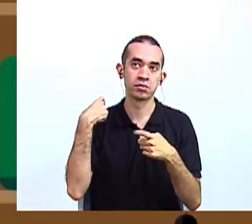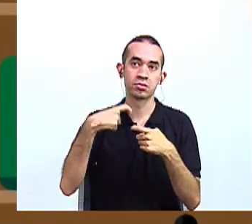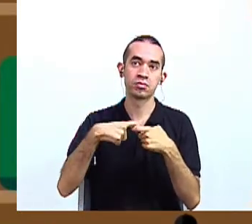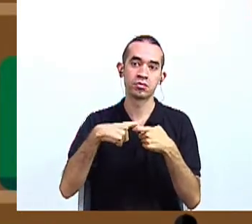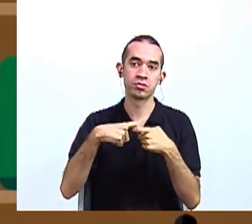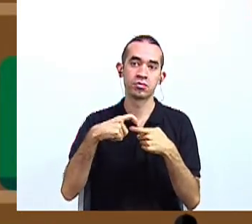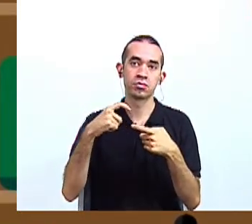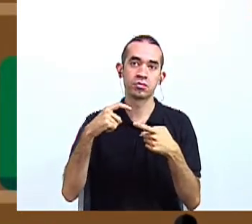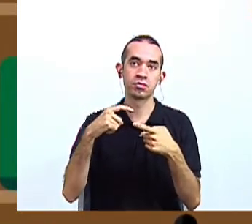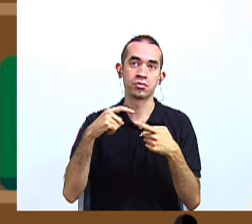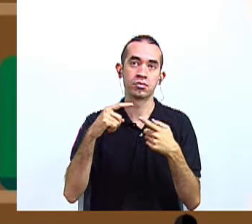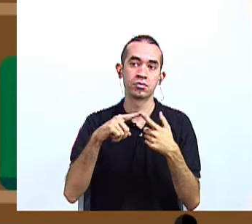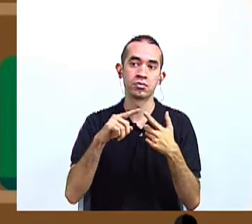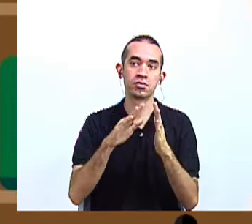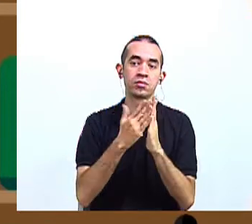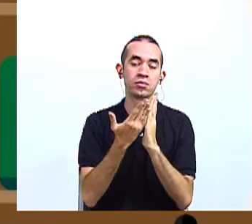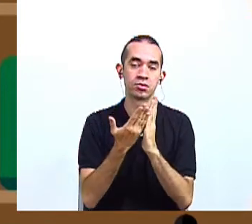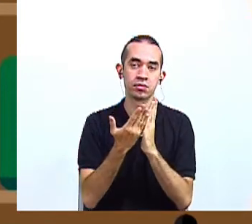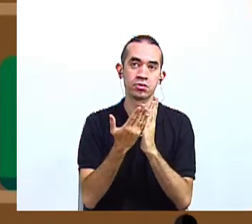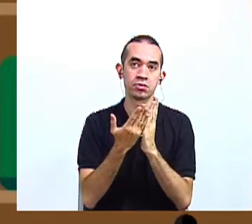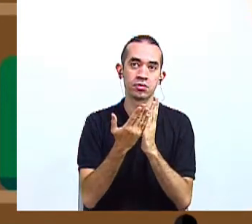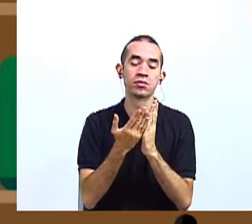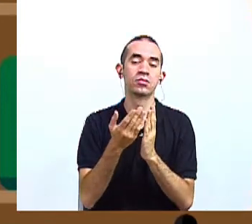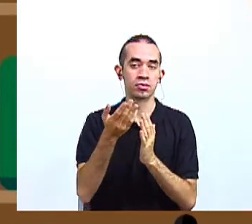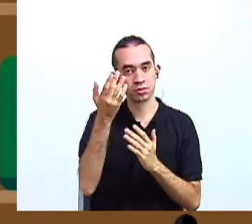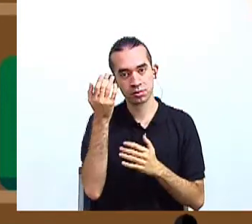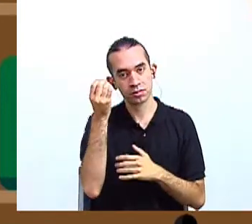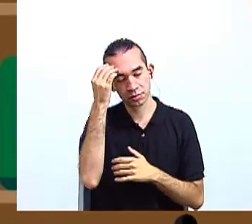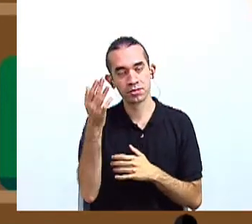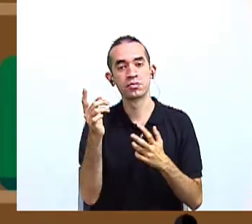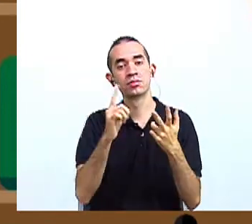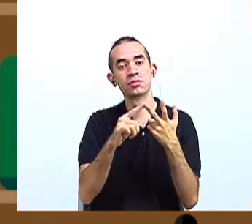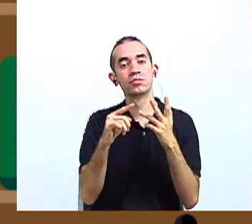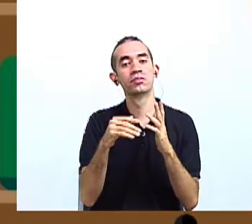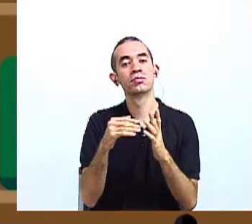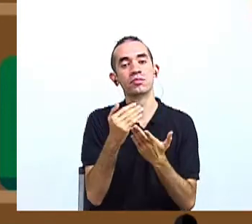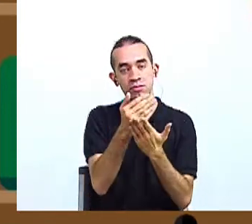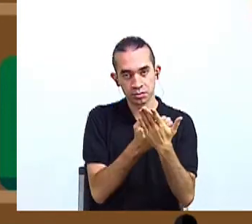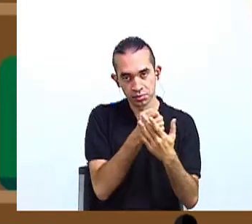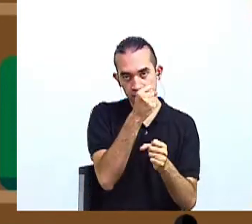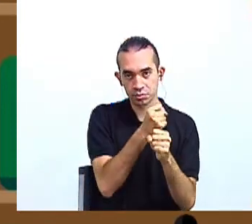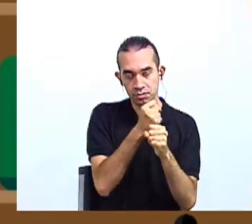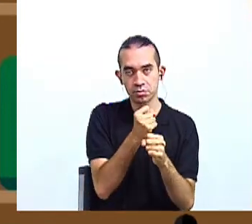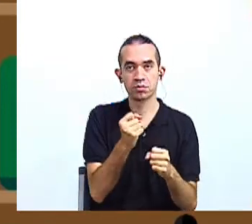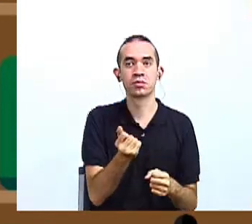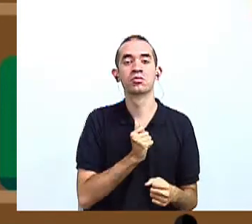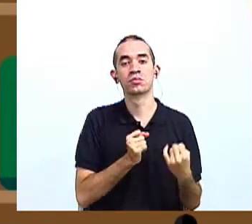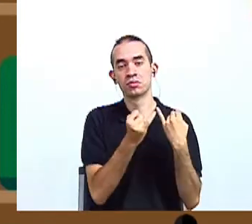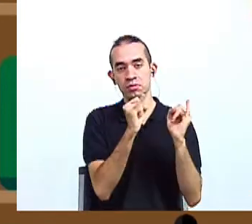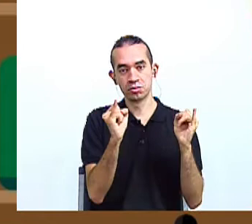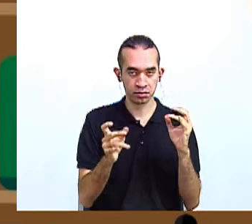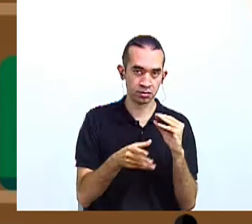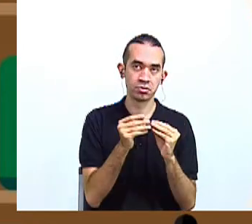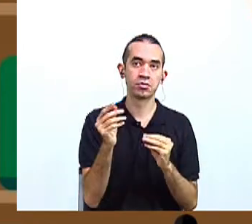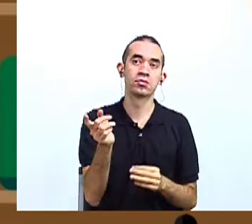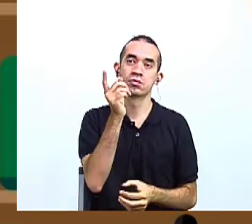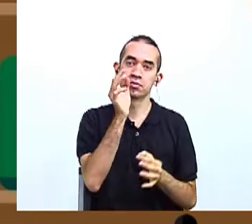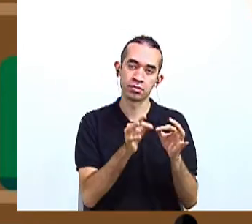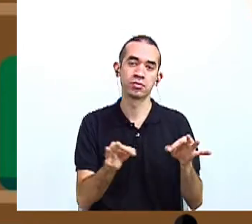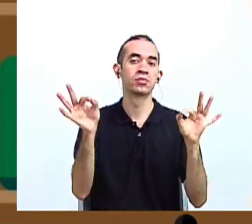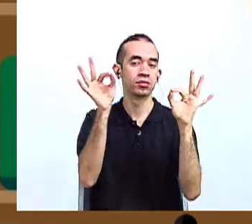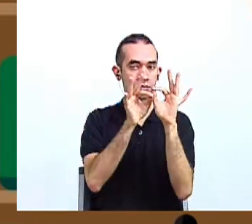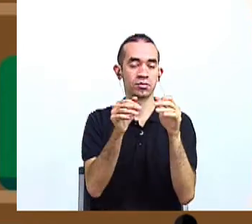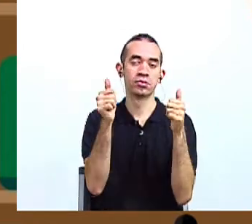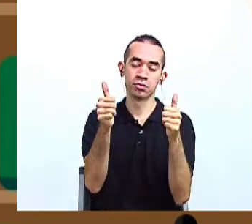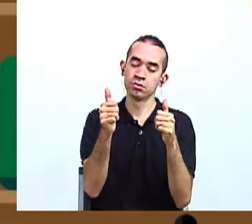bien. Y el cuaderno, por supuesto. Y las guías de trabajo autónoma para complementar. Y sobre todo, y esto es